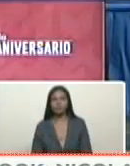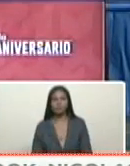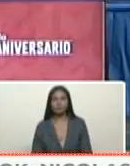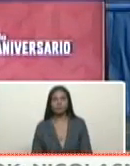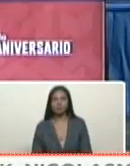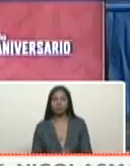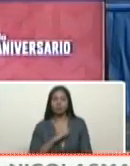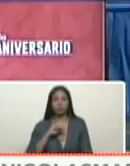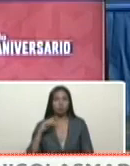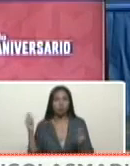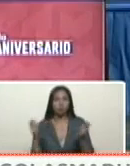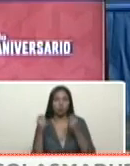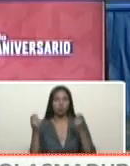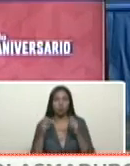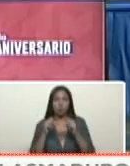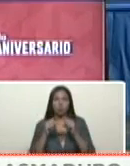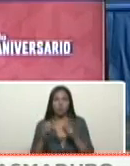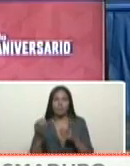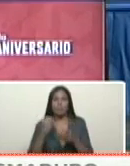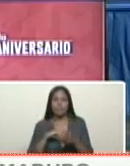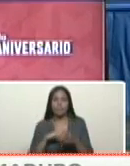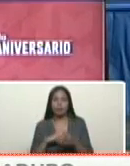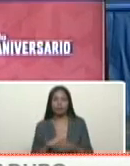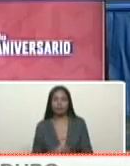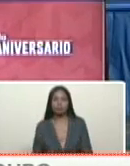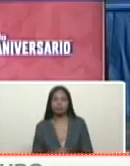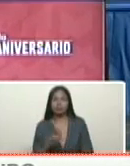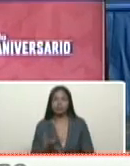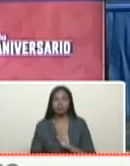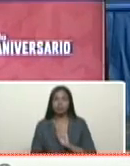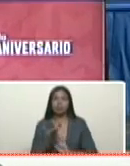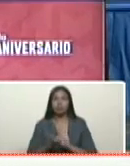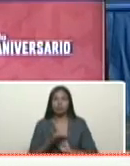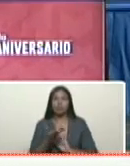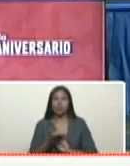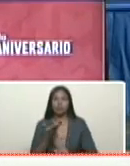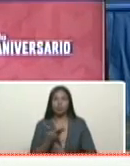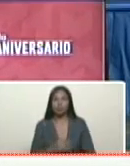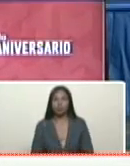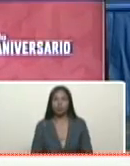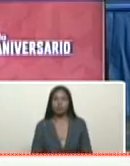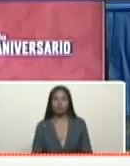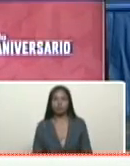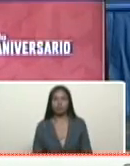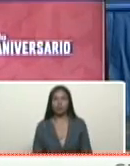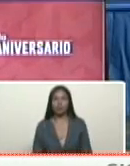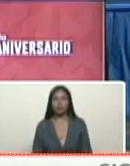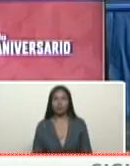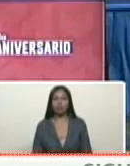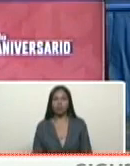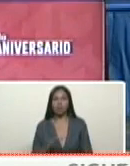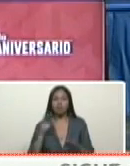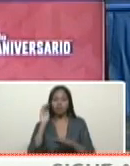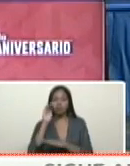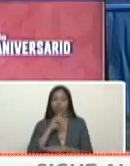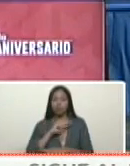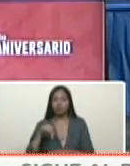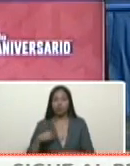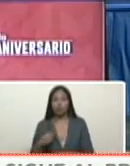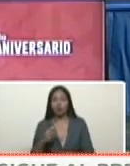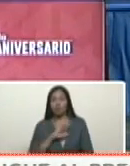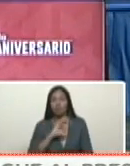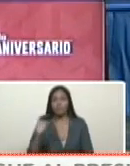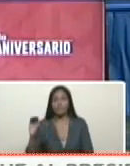una jornada permanente, muy importante para lo que es el futuro de nuestra patria. Yo